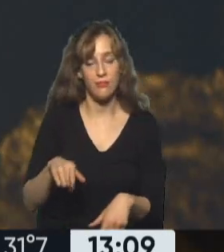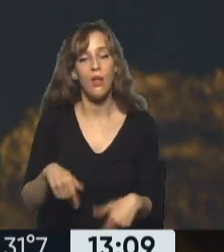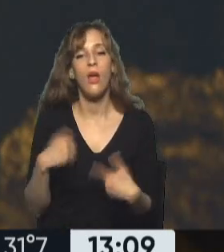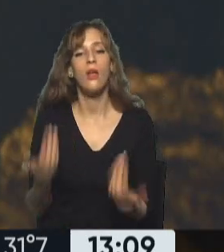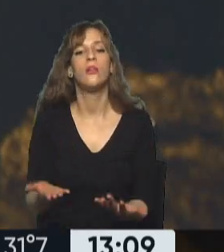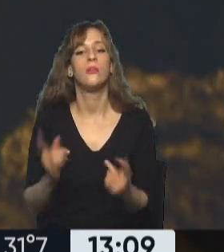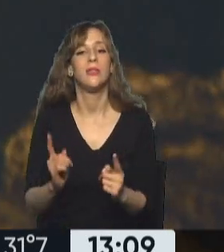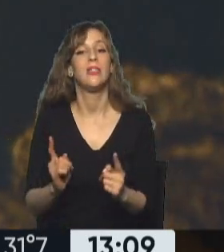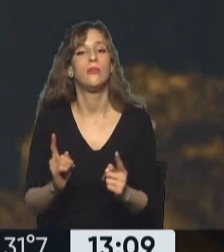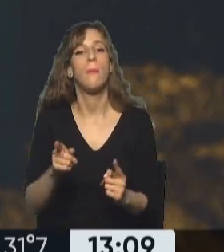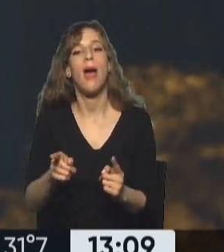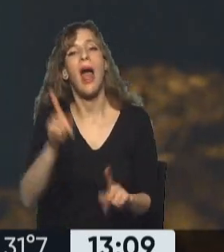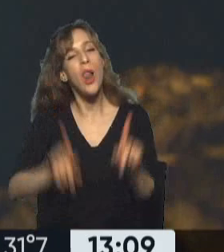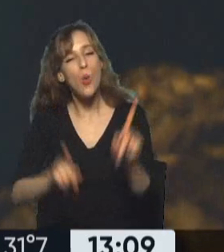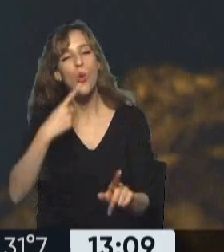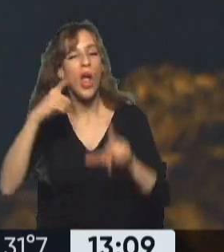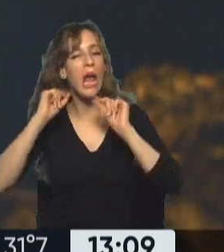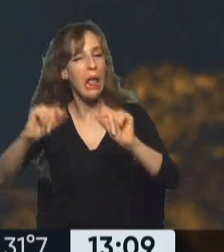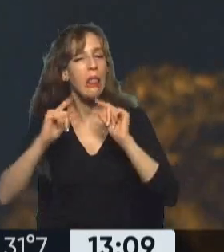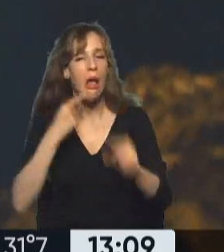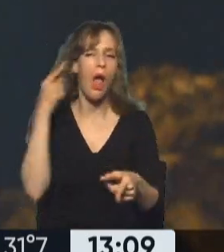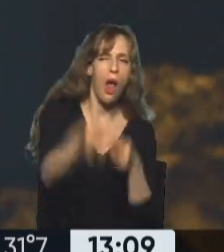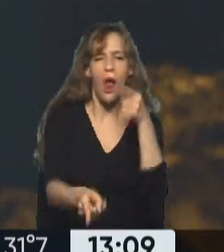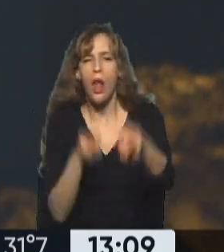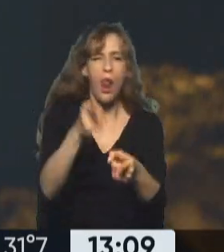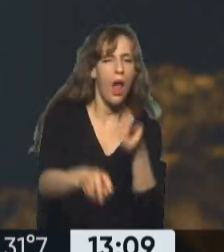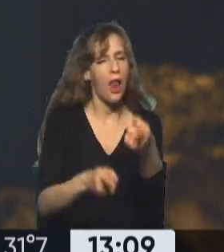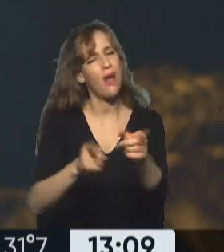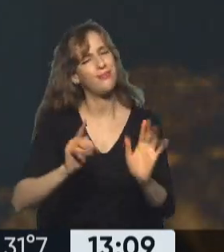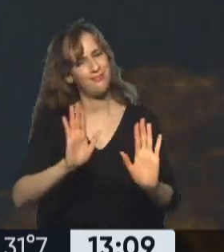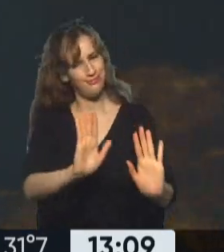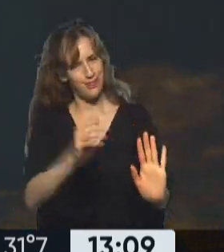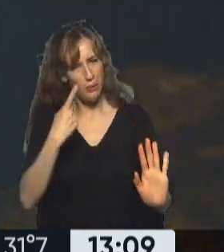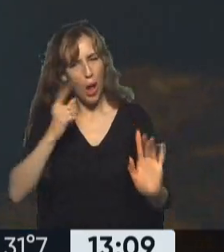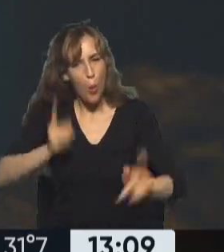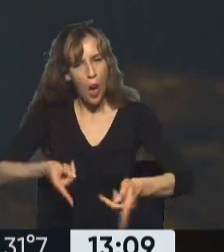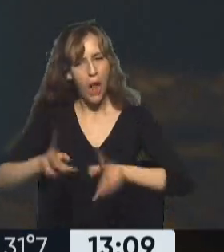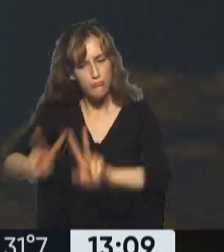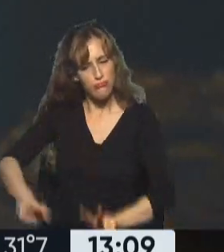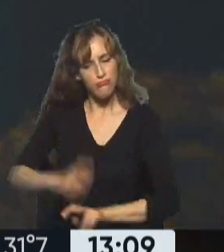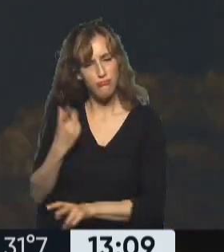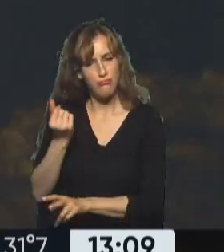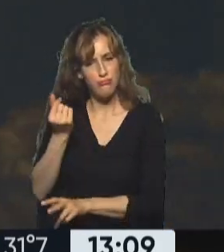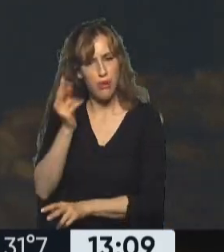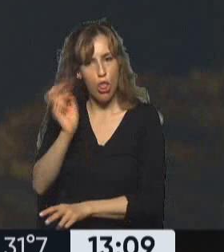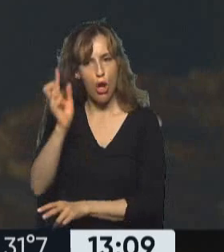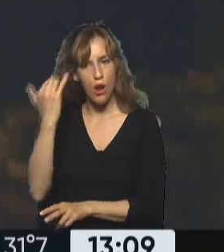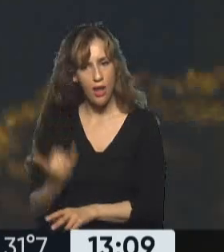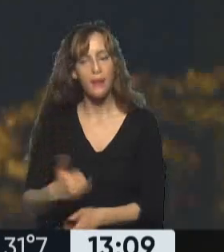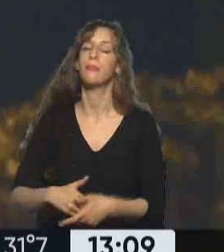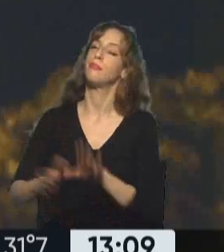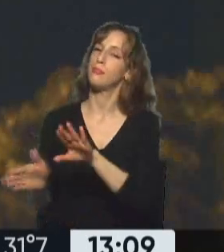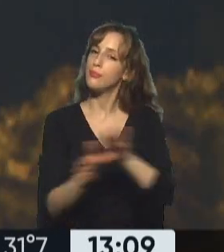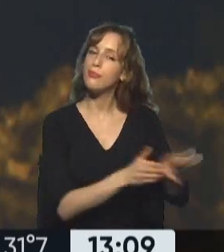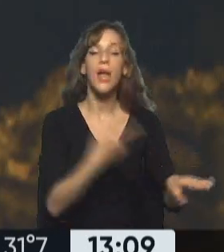también desactivar algunas de las críticas que andan por ahí dando vueltas a la limitación cuantitativa de las exportaciones. Pero vamos a analizar ahora algo que